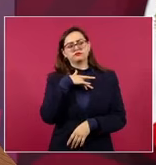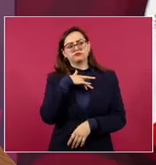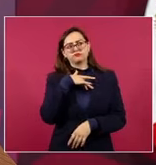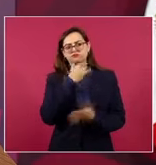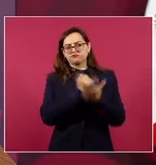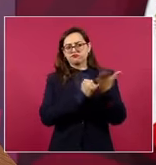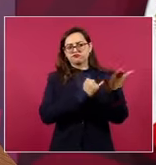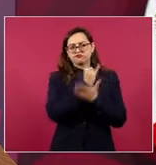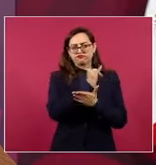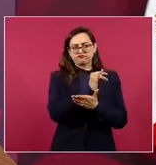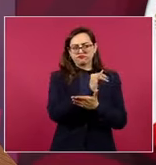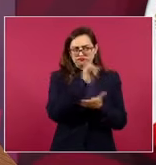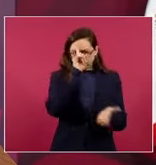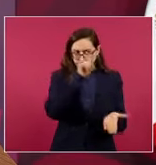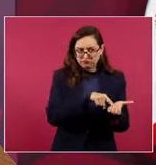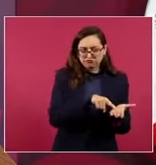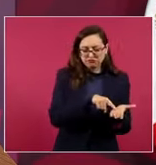decida si